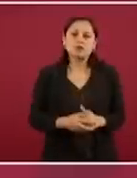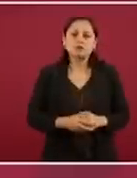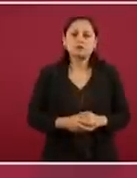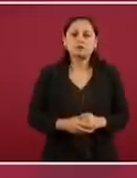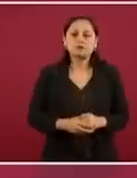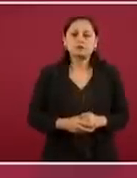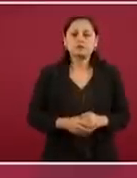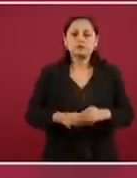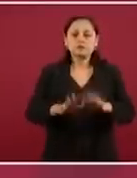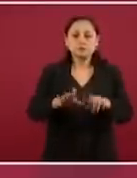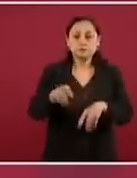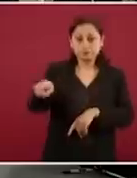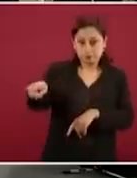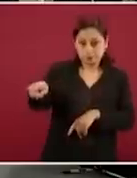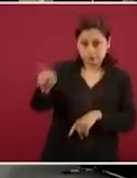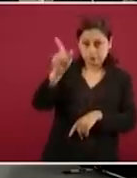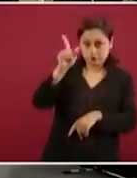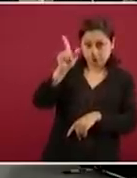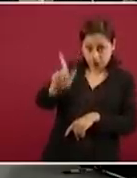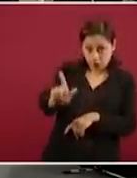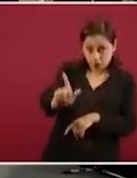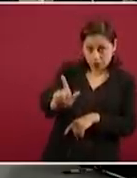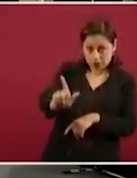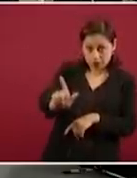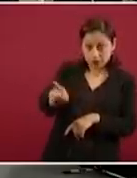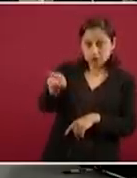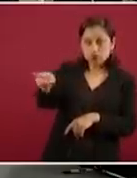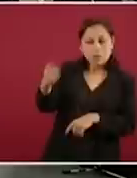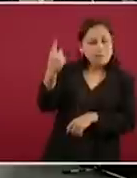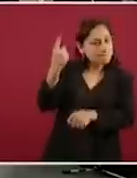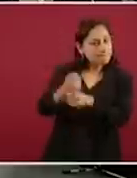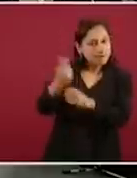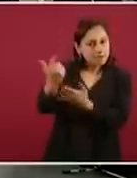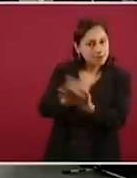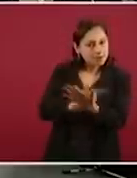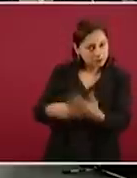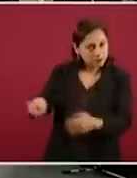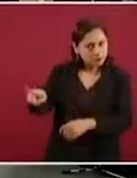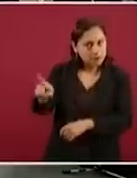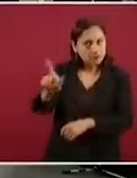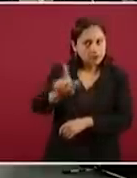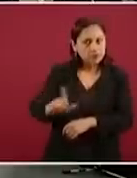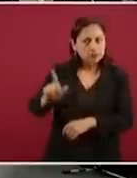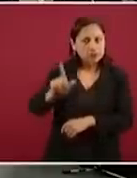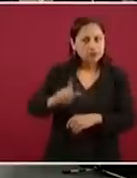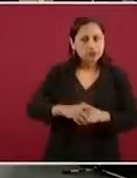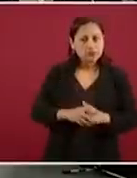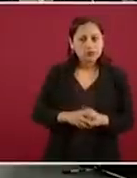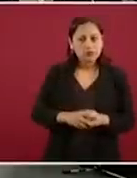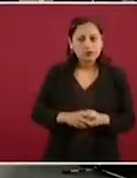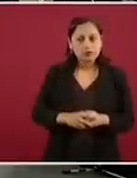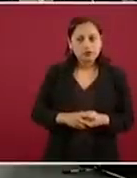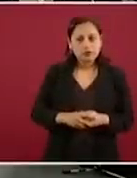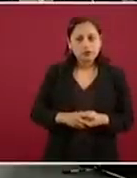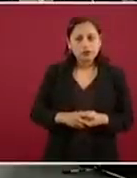parece que la dejemos para el lunes? Presidente, primero tú. Presidente, quedé pendiente. ¿Eh?